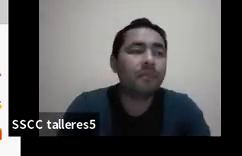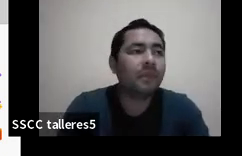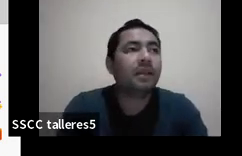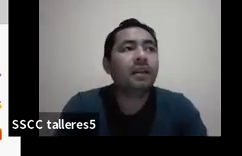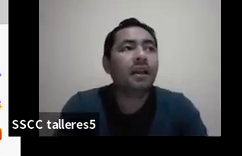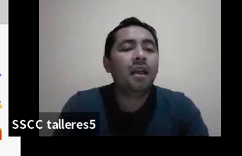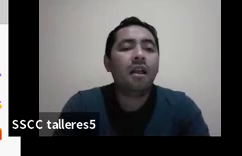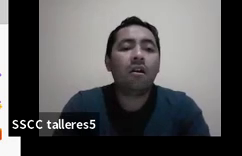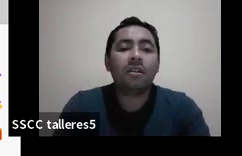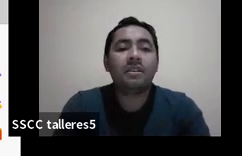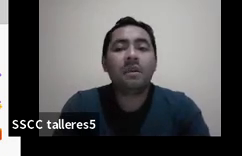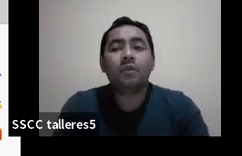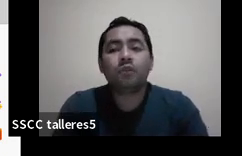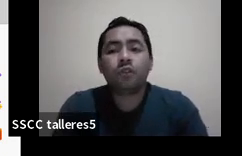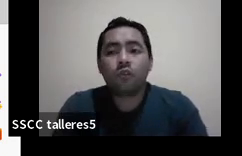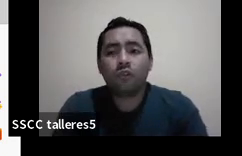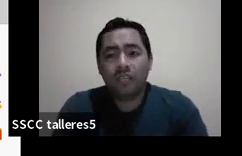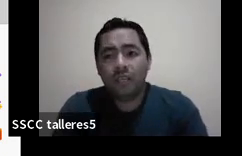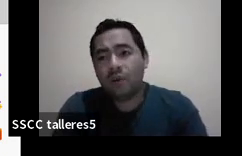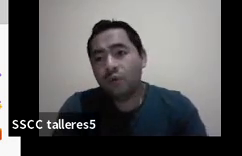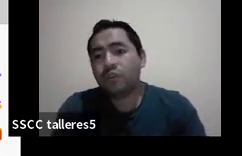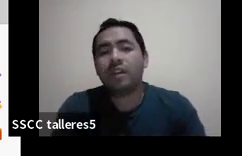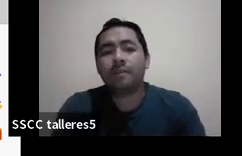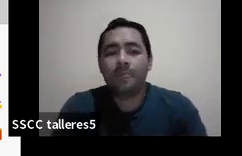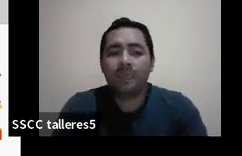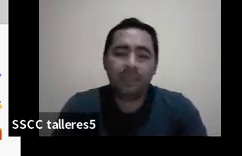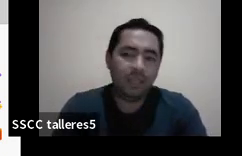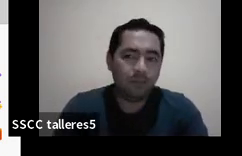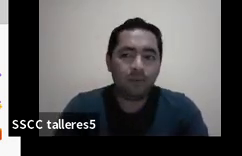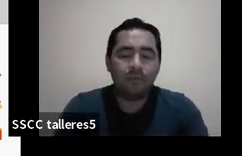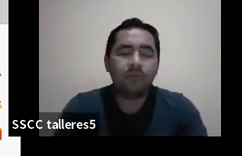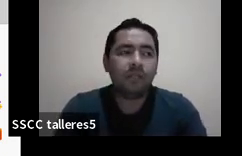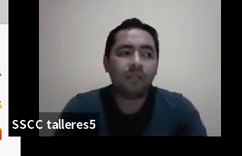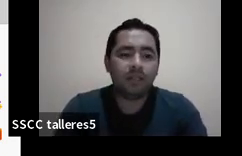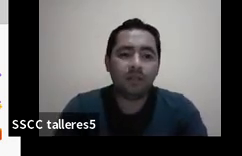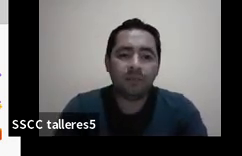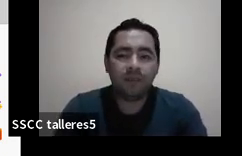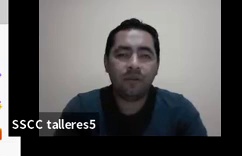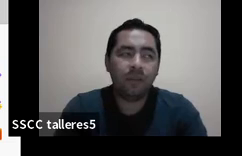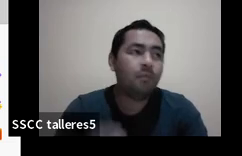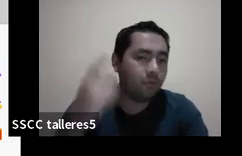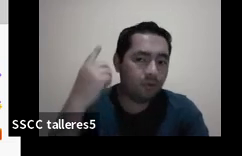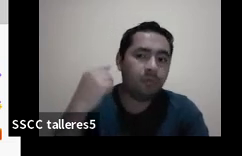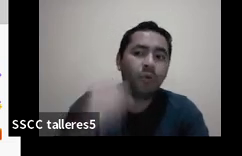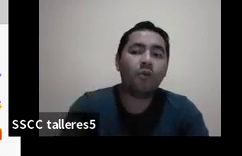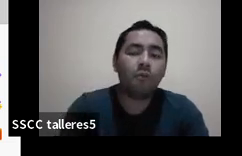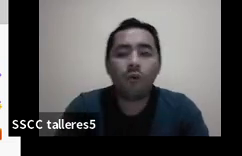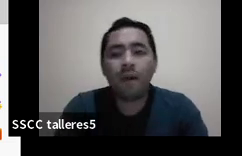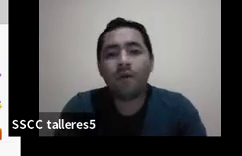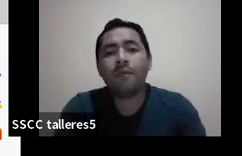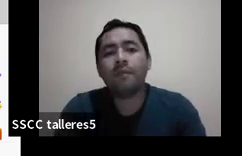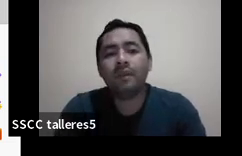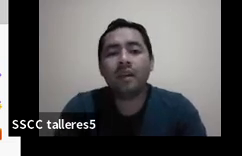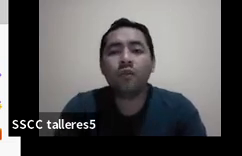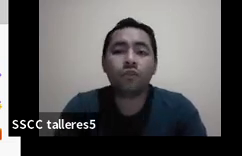en el Perú. Ahora, si hablamos de un sordo con hipoacusia, hipo, prefijo hipo, poco